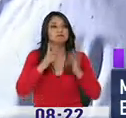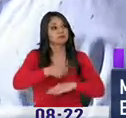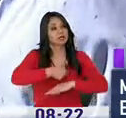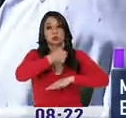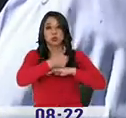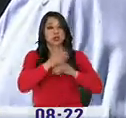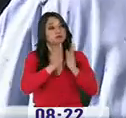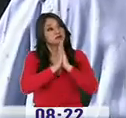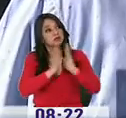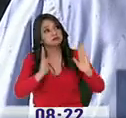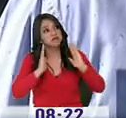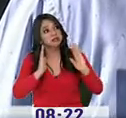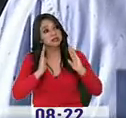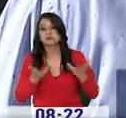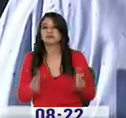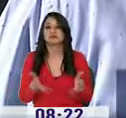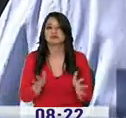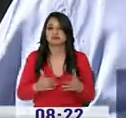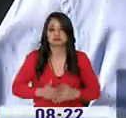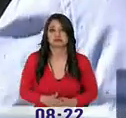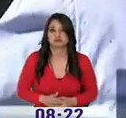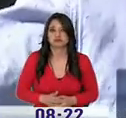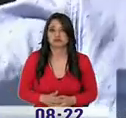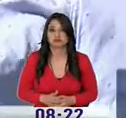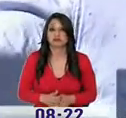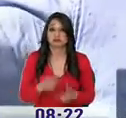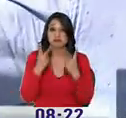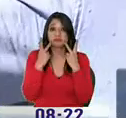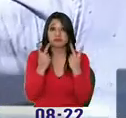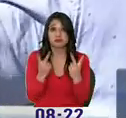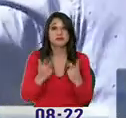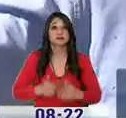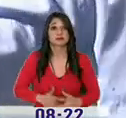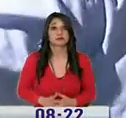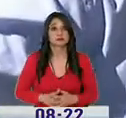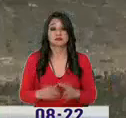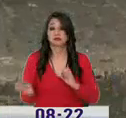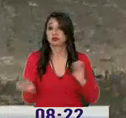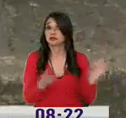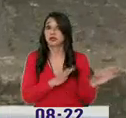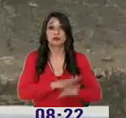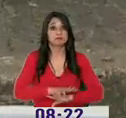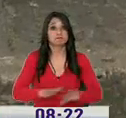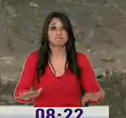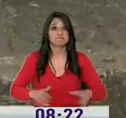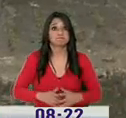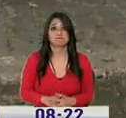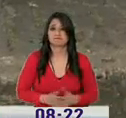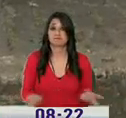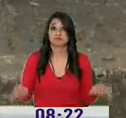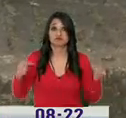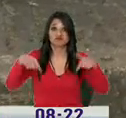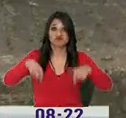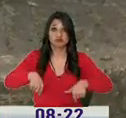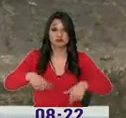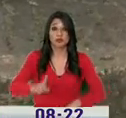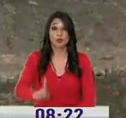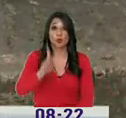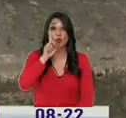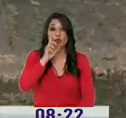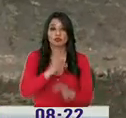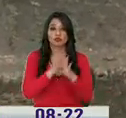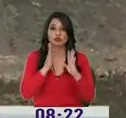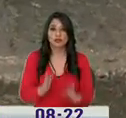de la comunidad del sector más que nada como ustedes pueden ver descuidado no ha venido un solo señor